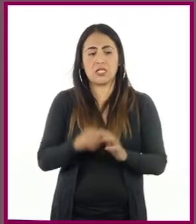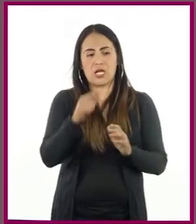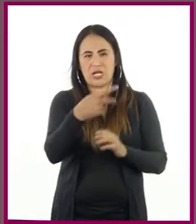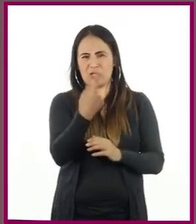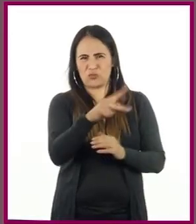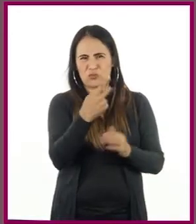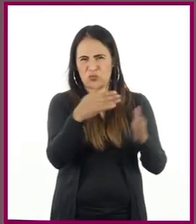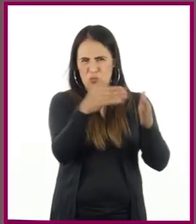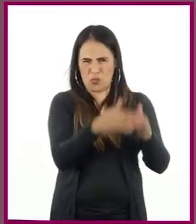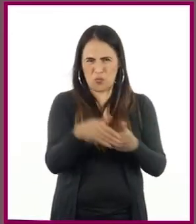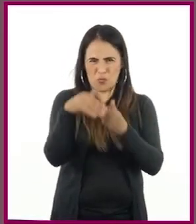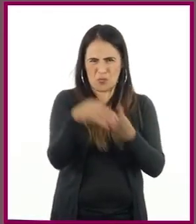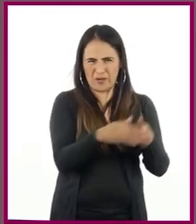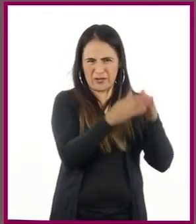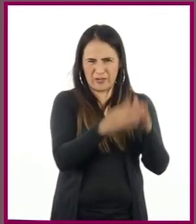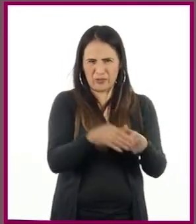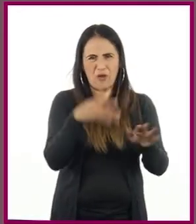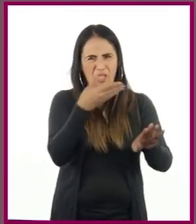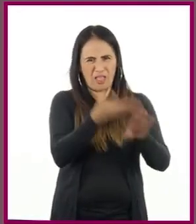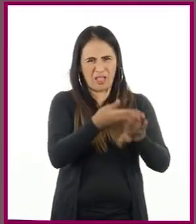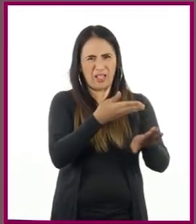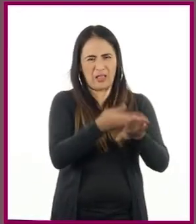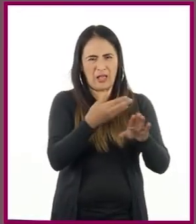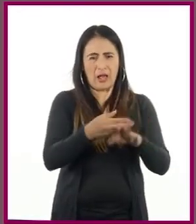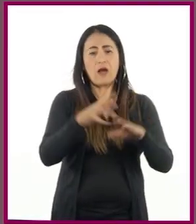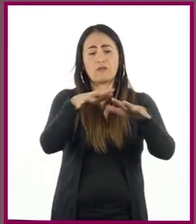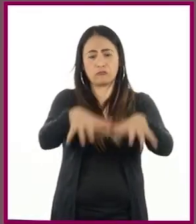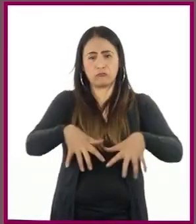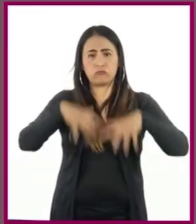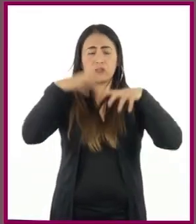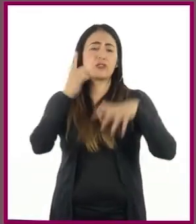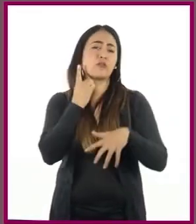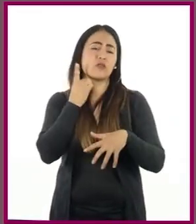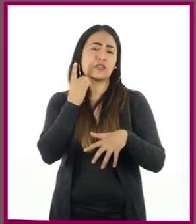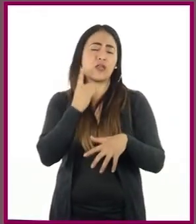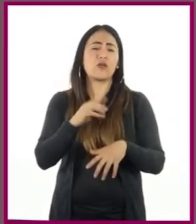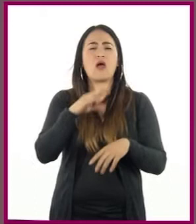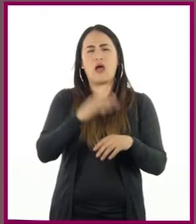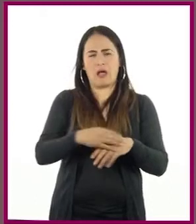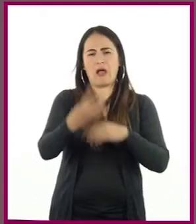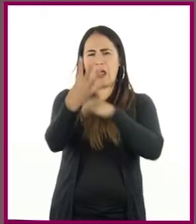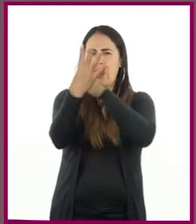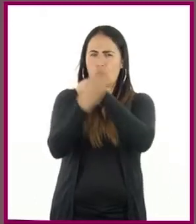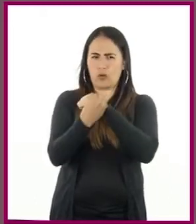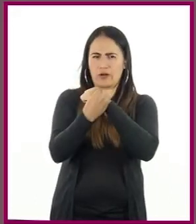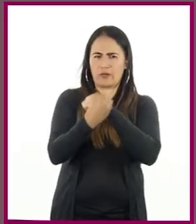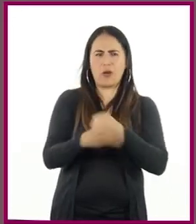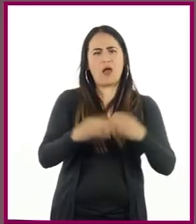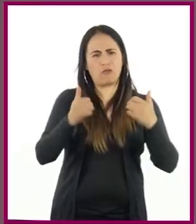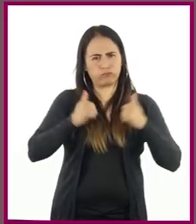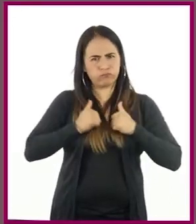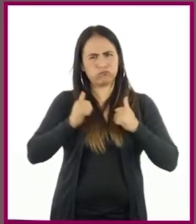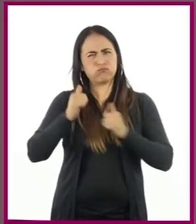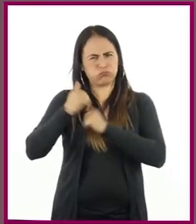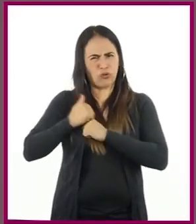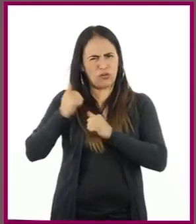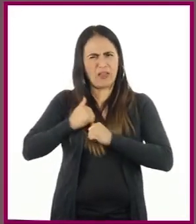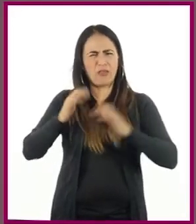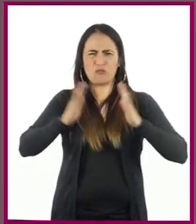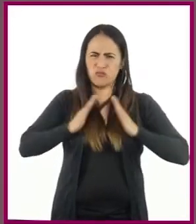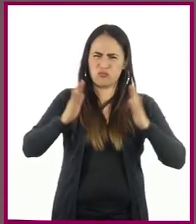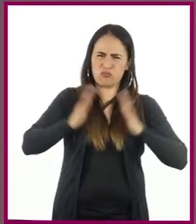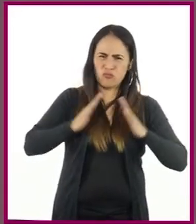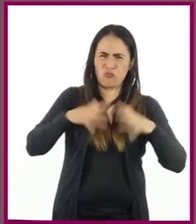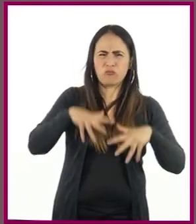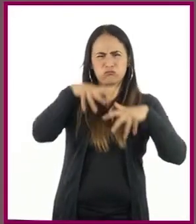embarcaciones norteamericanas, convenció al Congreso de autorizar el despliegue de miles de tropas y operaciones militares